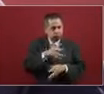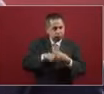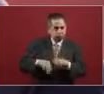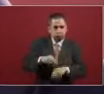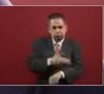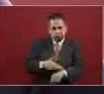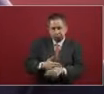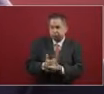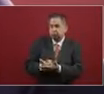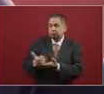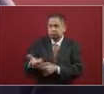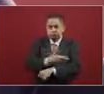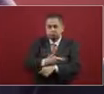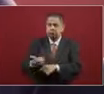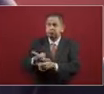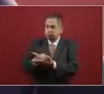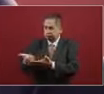por